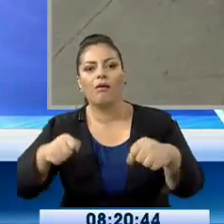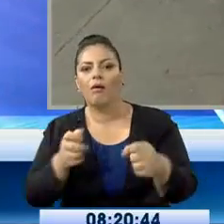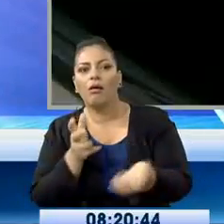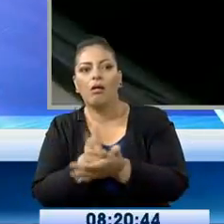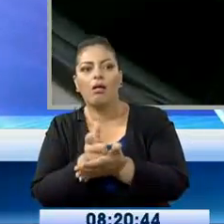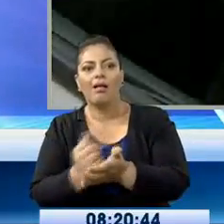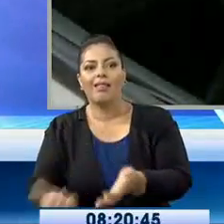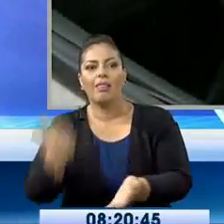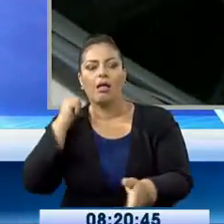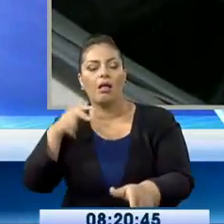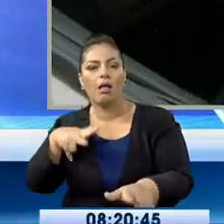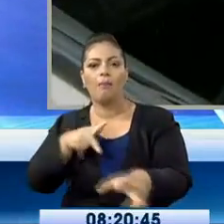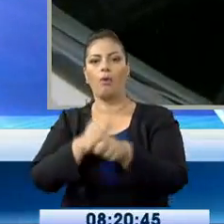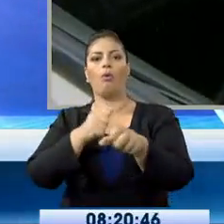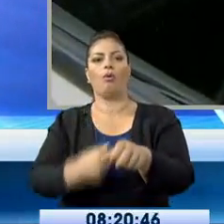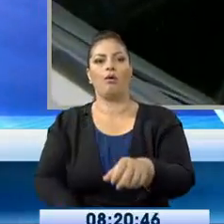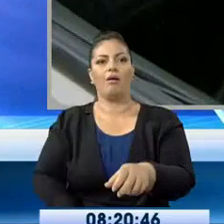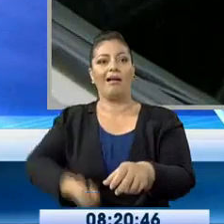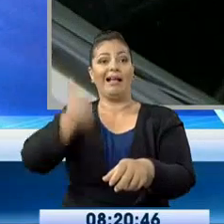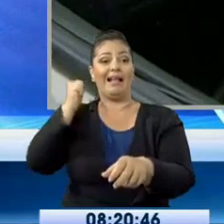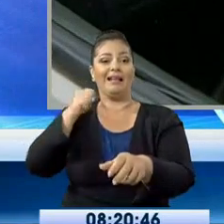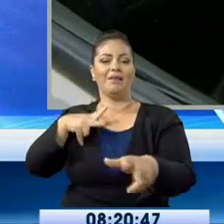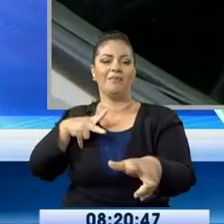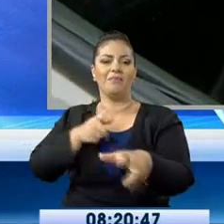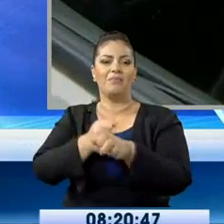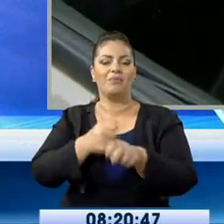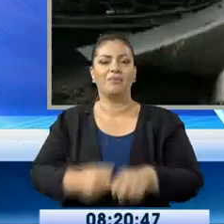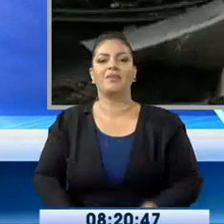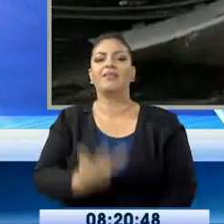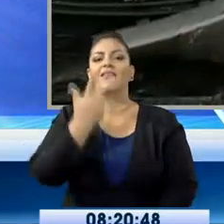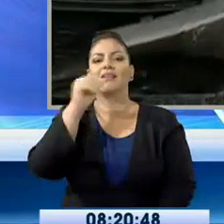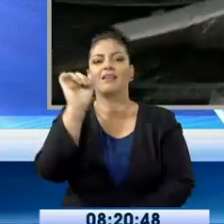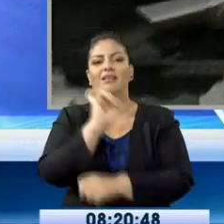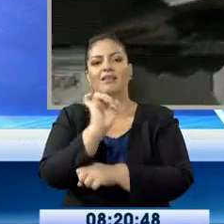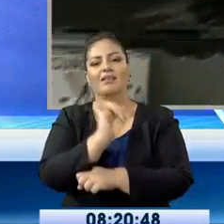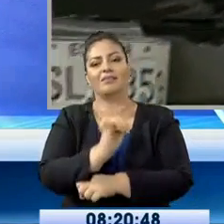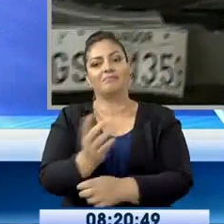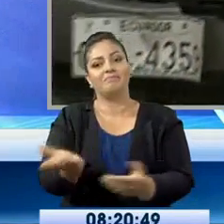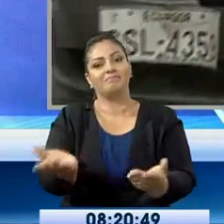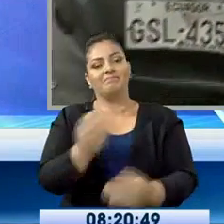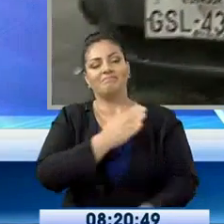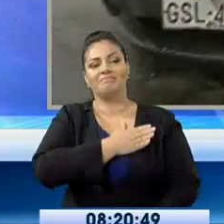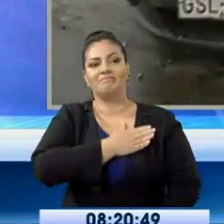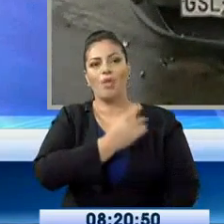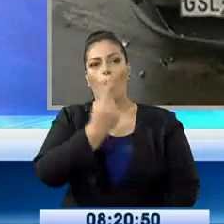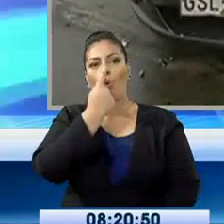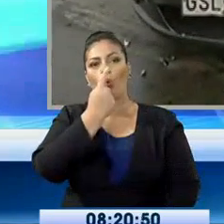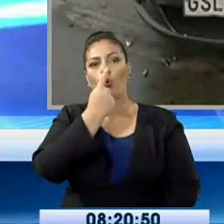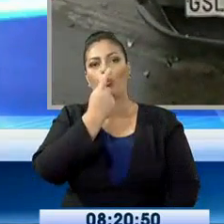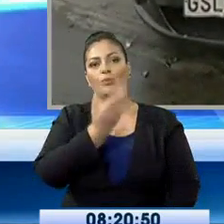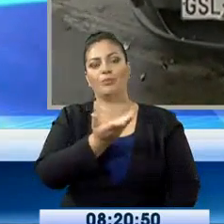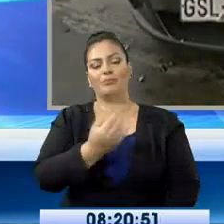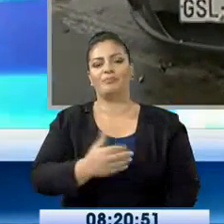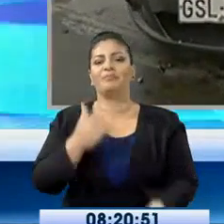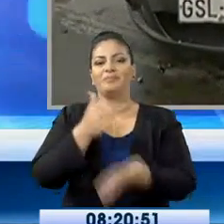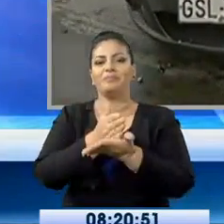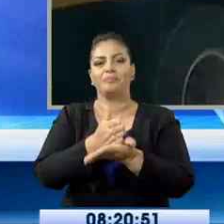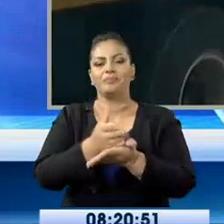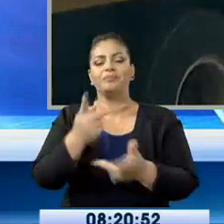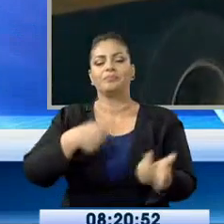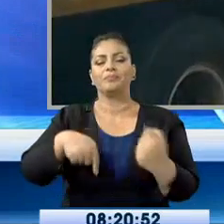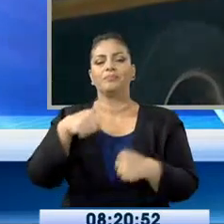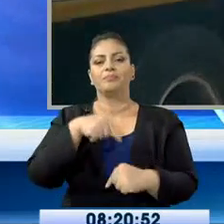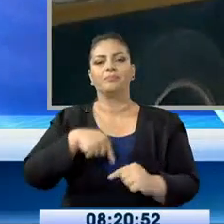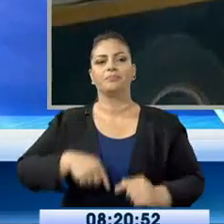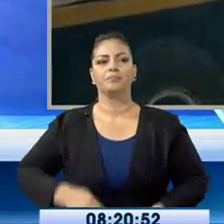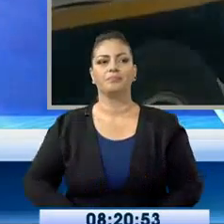conmigo? Tres carros se dieron ahí, Hugo. ¡Qué pena! Bueno. Vamos a una pausa. Ya volvemos. Digo